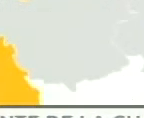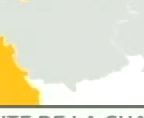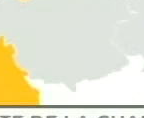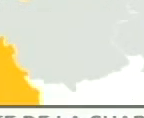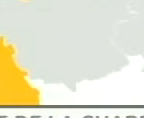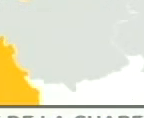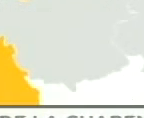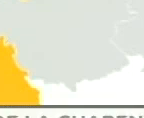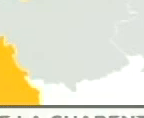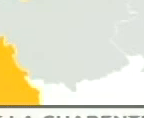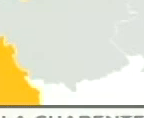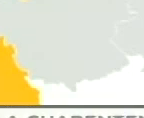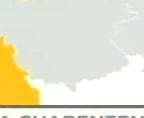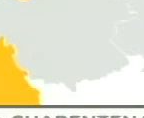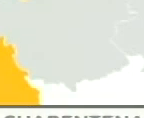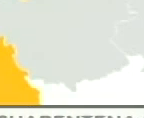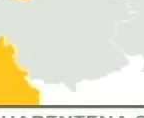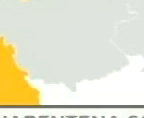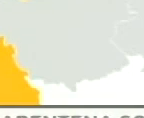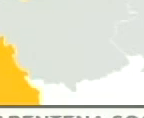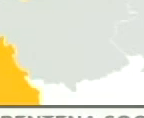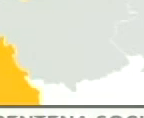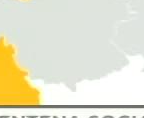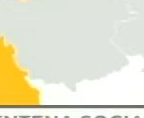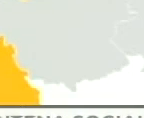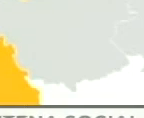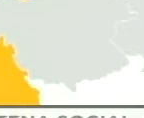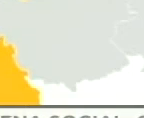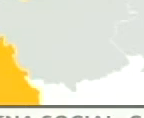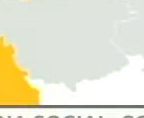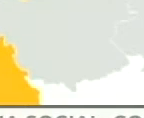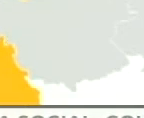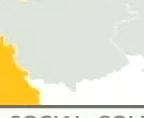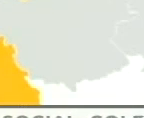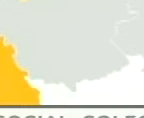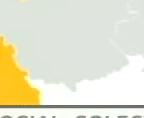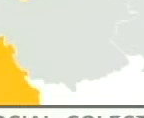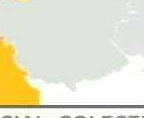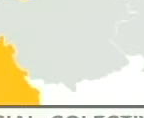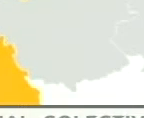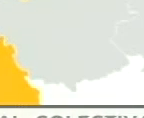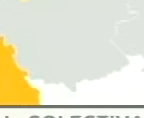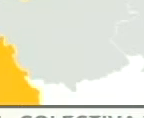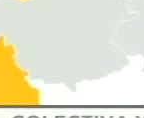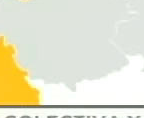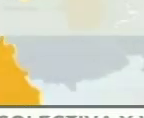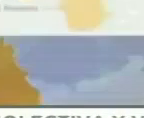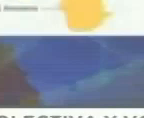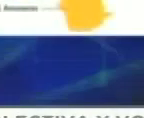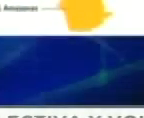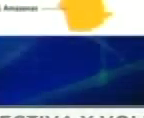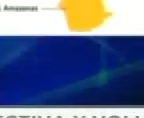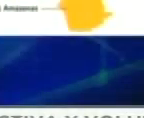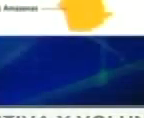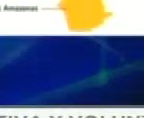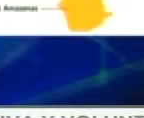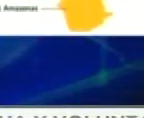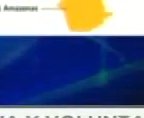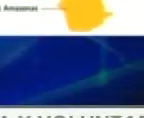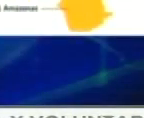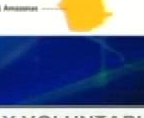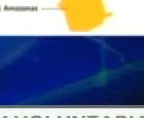y otro caso procedente de Brasil. Hay un caso que es un contacto con un